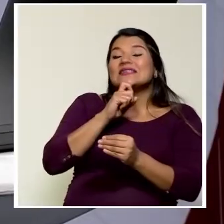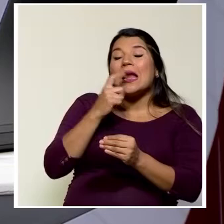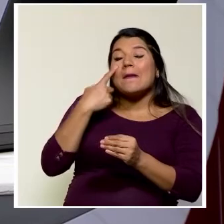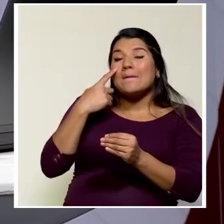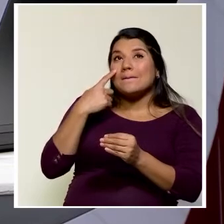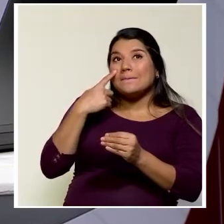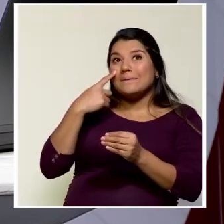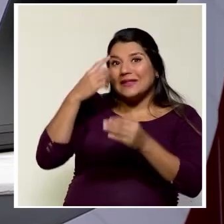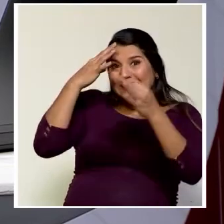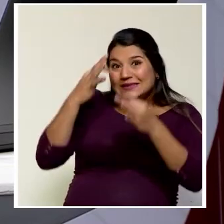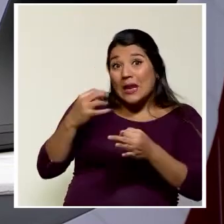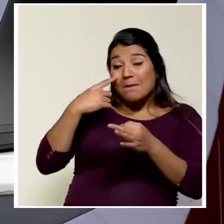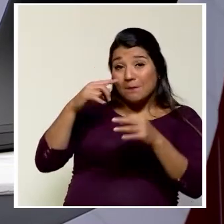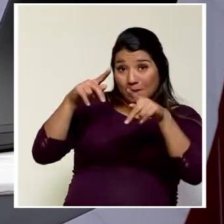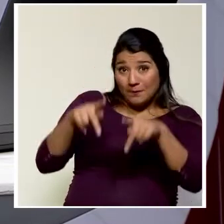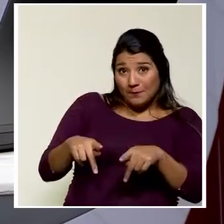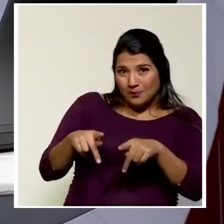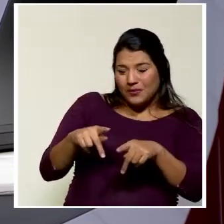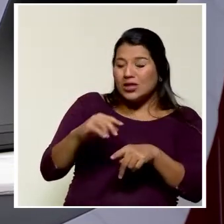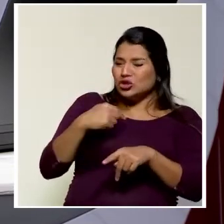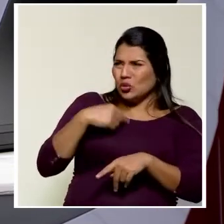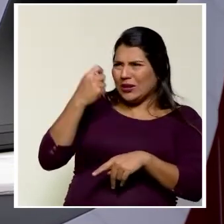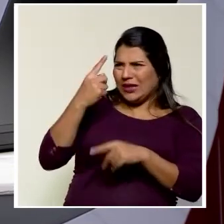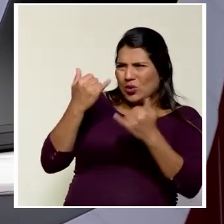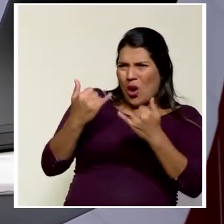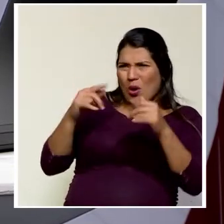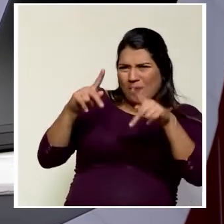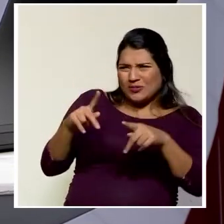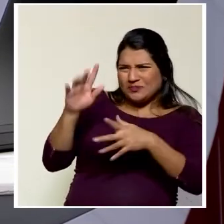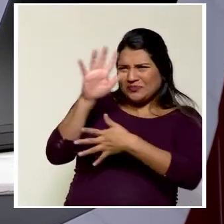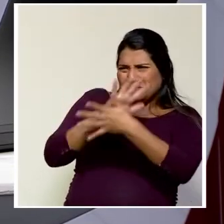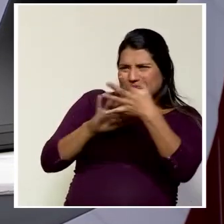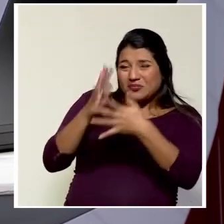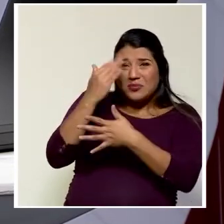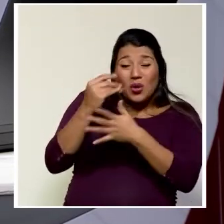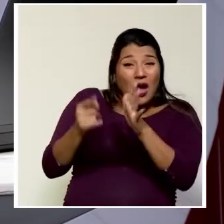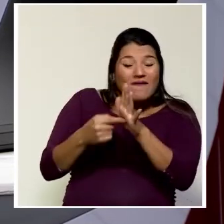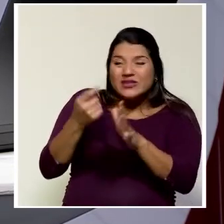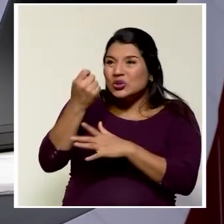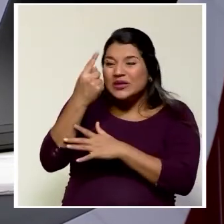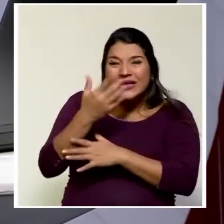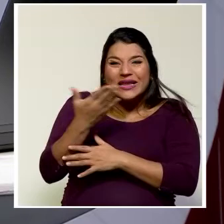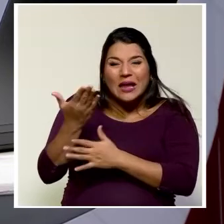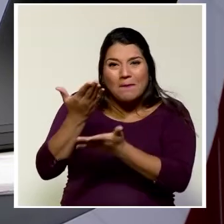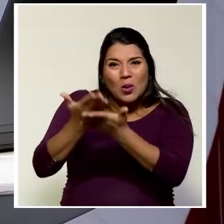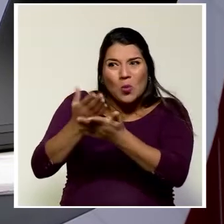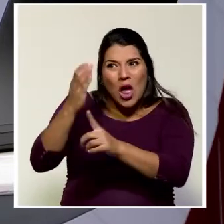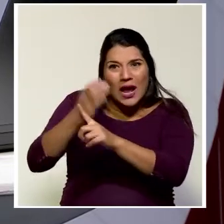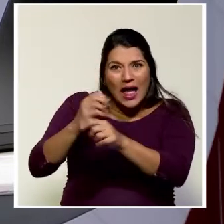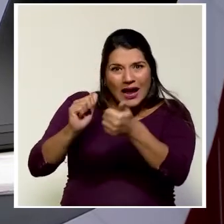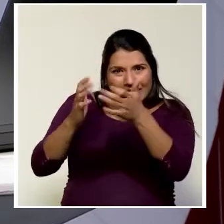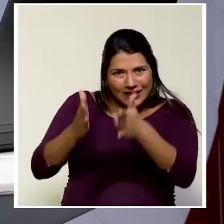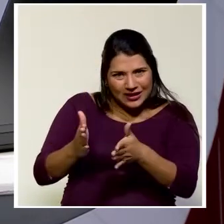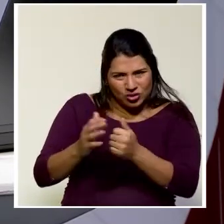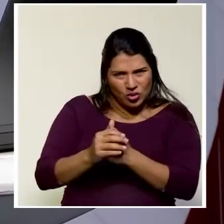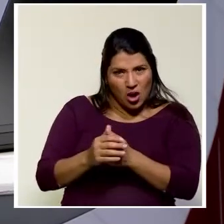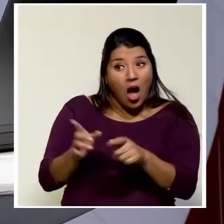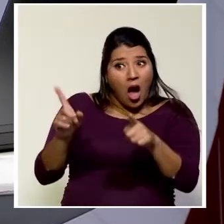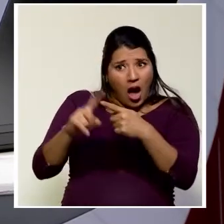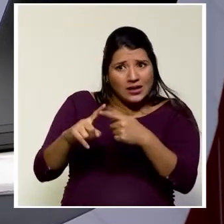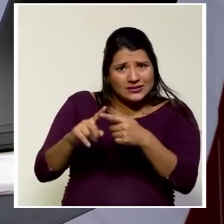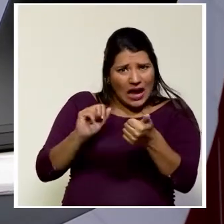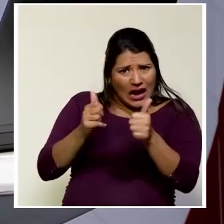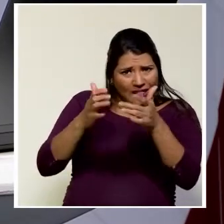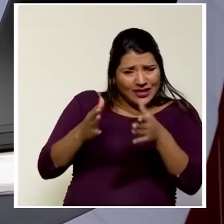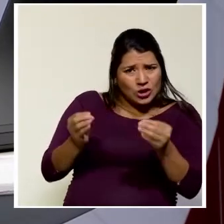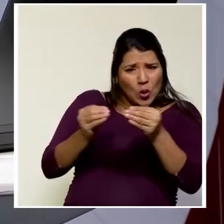confusión porque no se sabe bien qué es lo que está proponiendo. Algunos candidatos, incluso los más serios, cuando en el gobierno